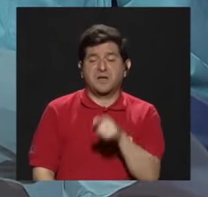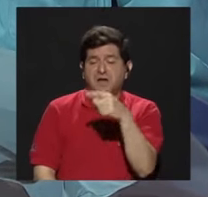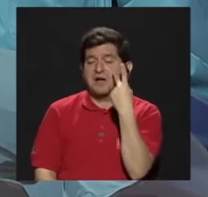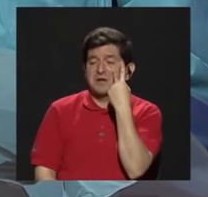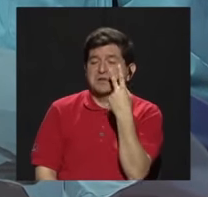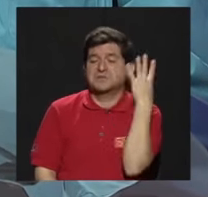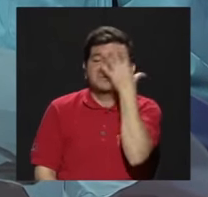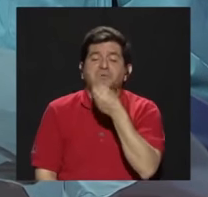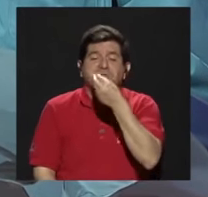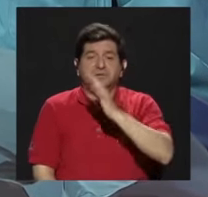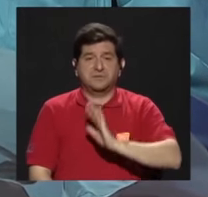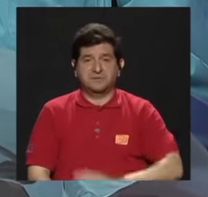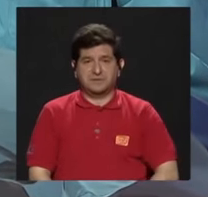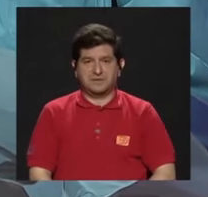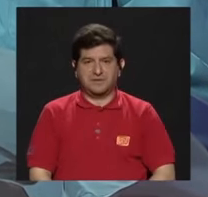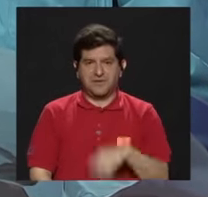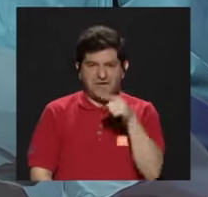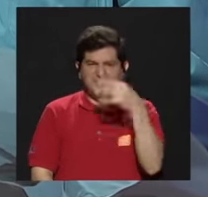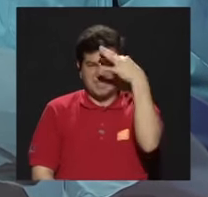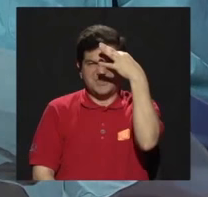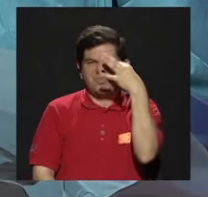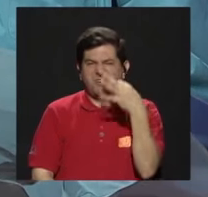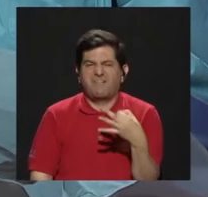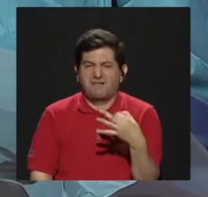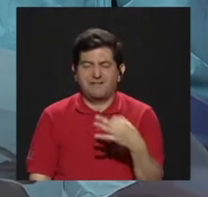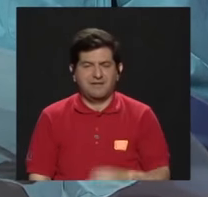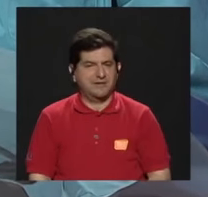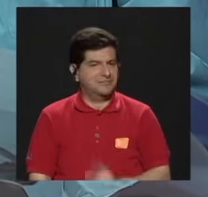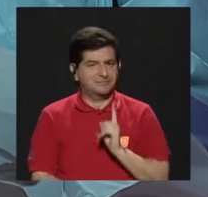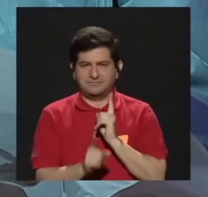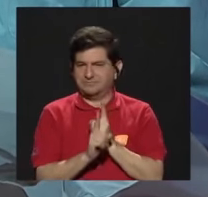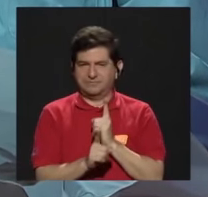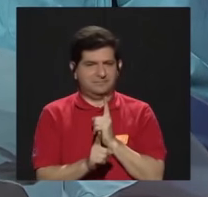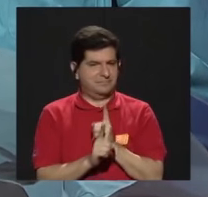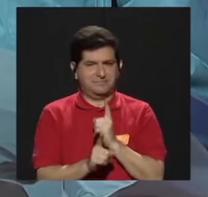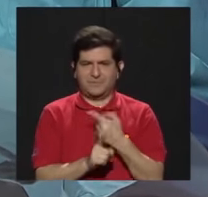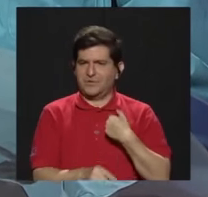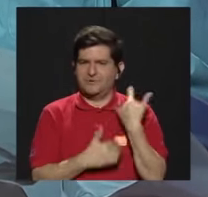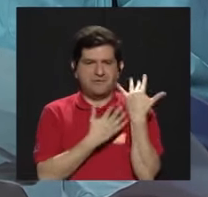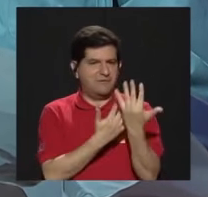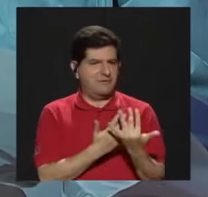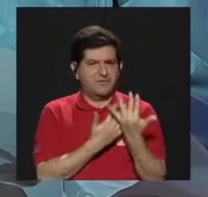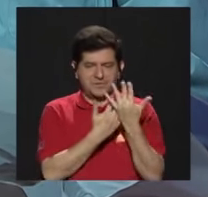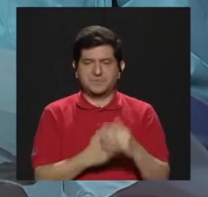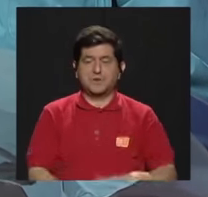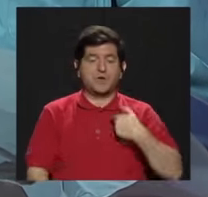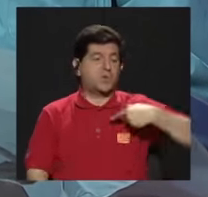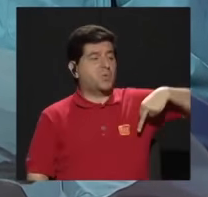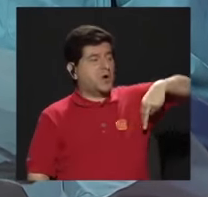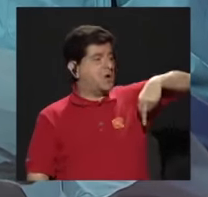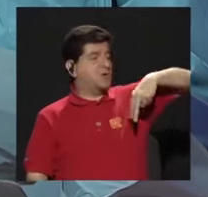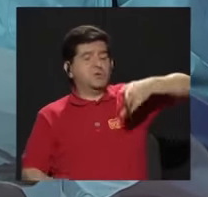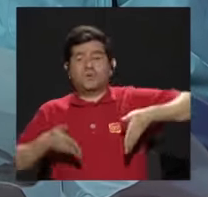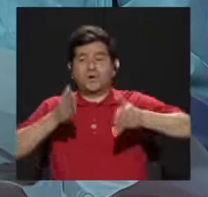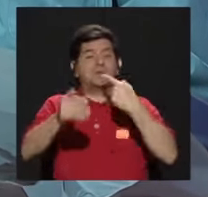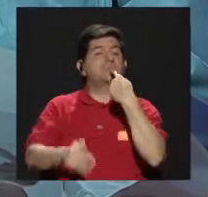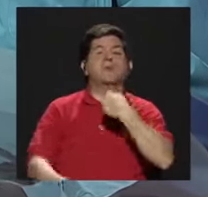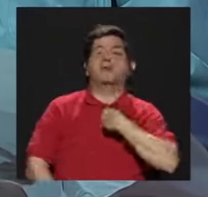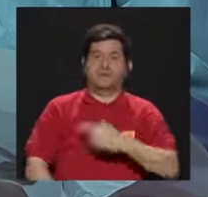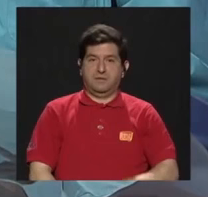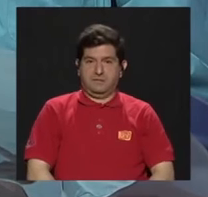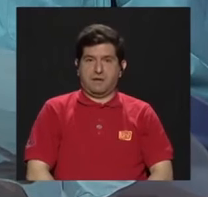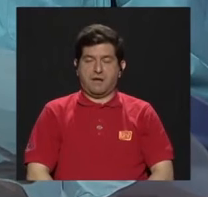bien, ¿verdad?, que eso es lo que se ha creído, y no es así. O sea, yo no estoy esperando que cuando yo camine en la calle vos me